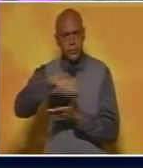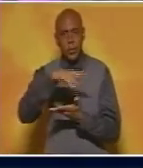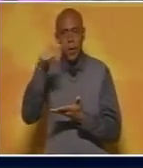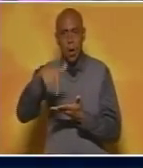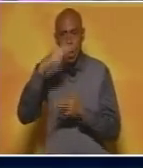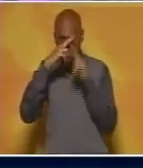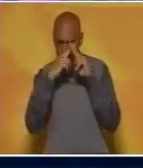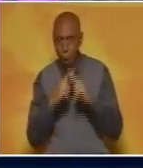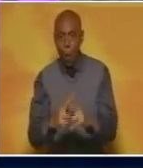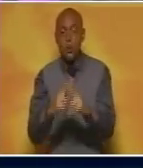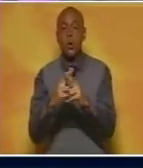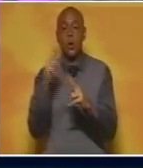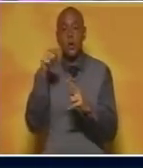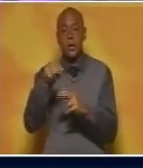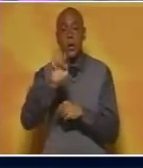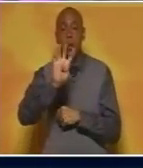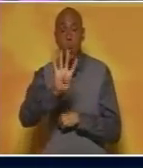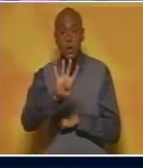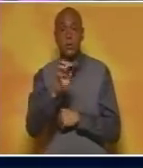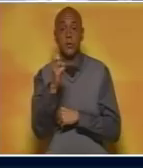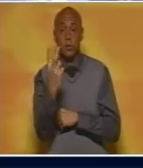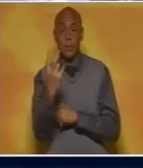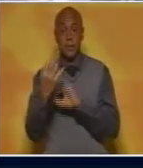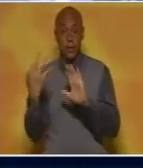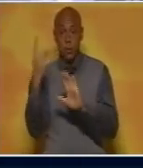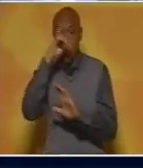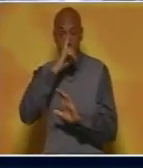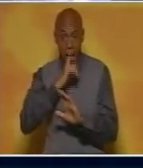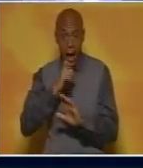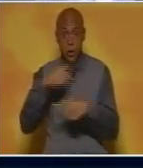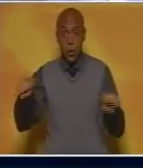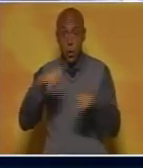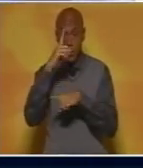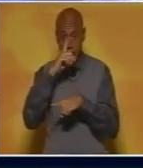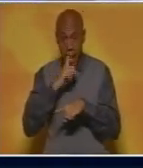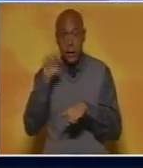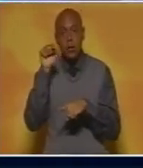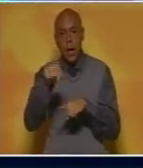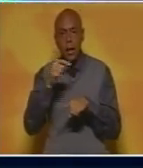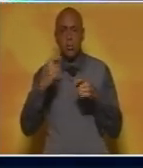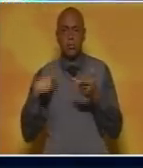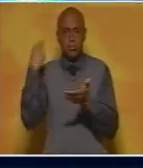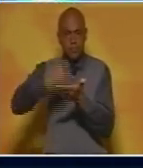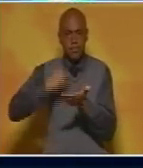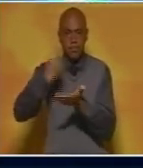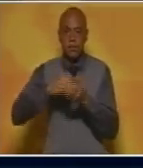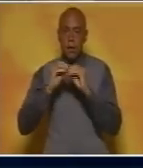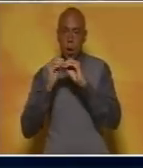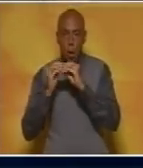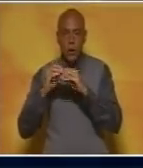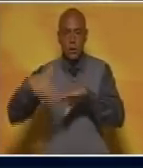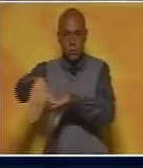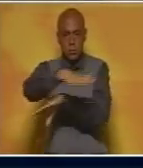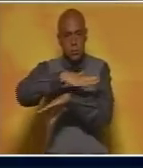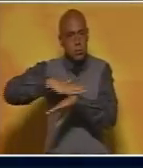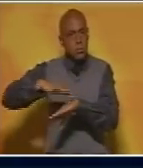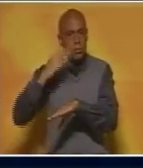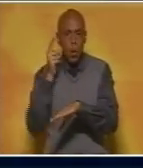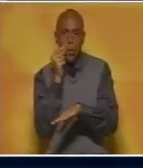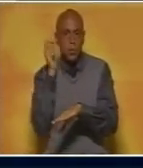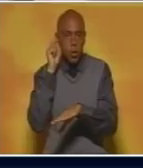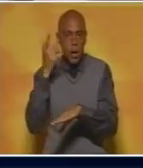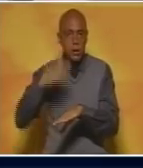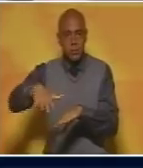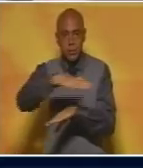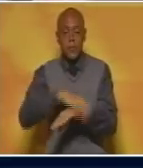la ciudad en su aniversario número 428 han desarrollado cuantiosas inversiones en obras y esparcimiento para la